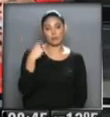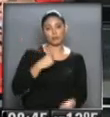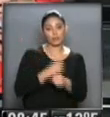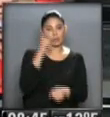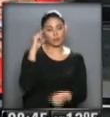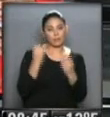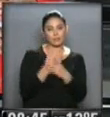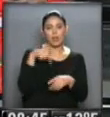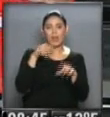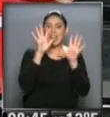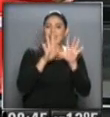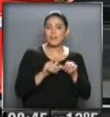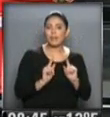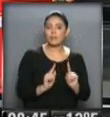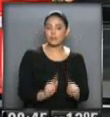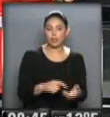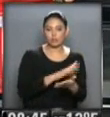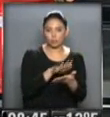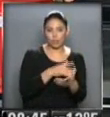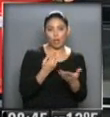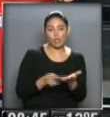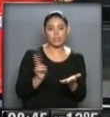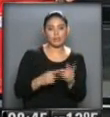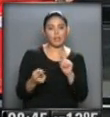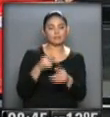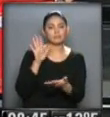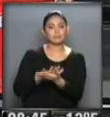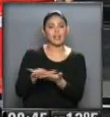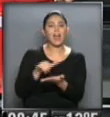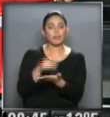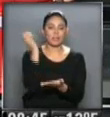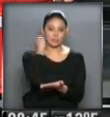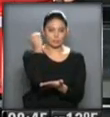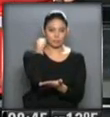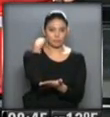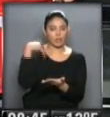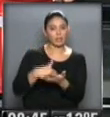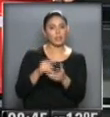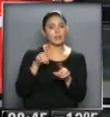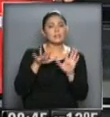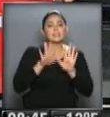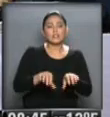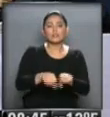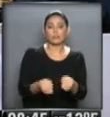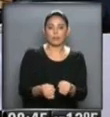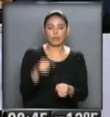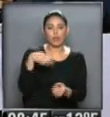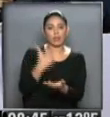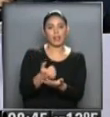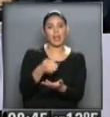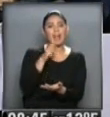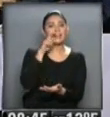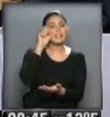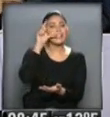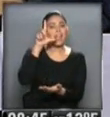Se mantiene la niebla en la ciudad de Buenos Aires. Volvemos en vivo al Aeroparque Metropolitano, donde la actividad permanece paralizada. Así se encuentra Ariel Lima.